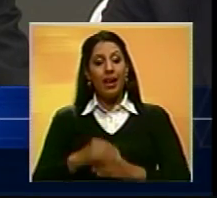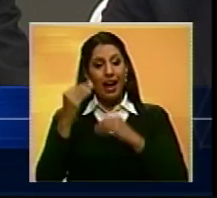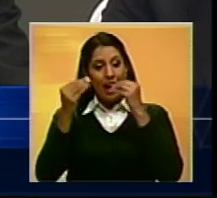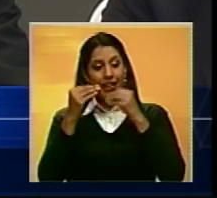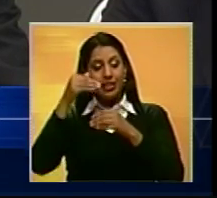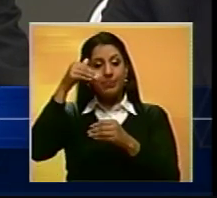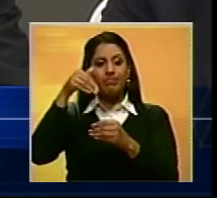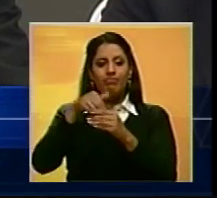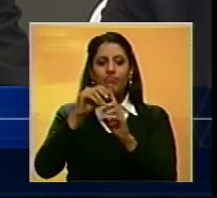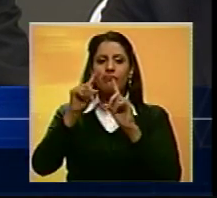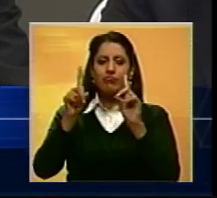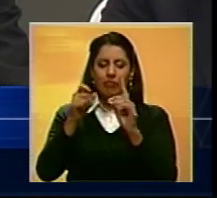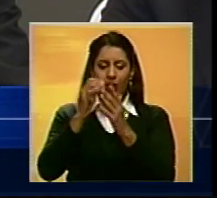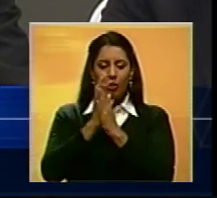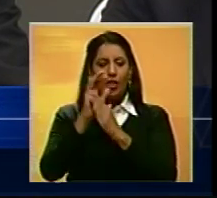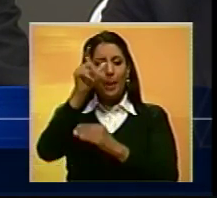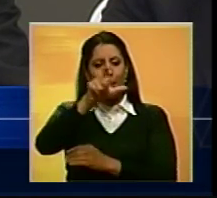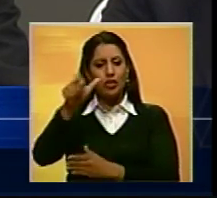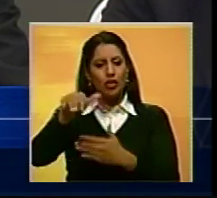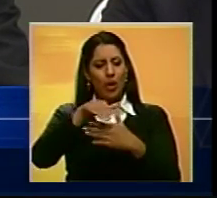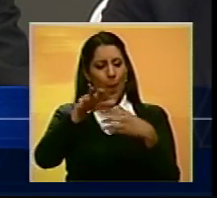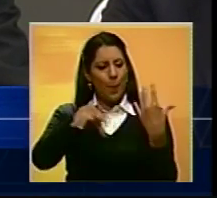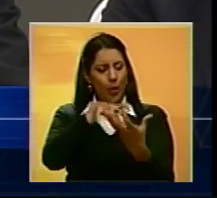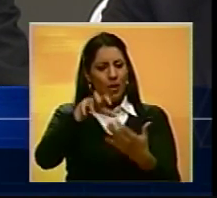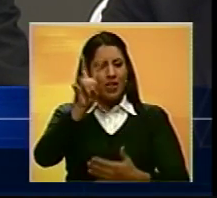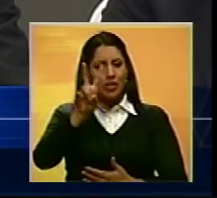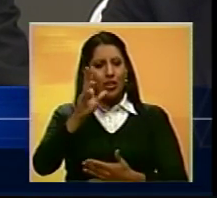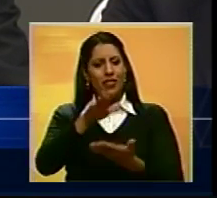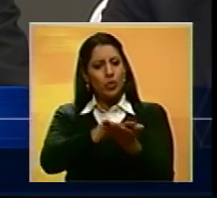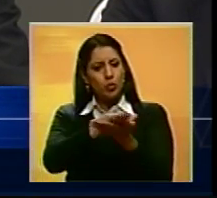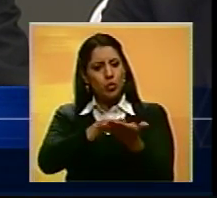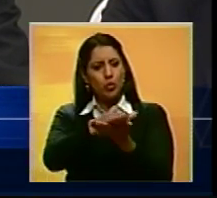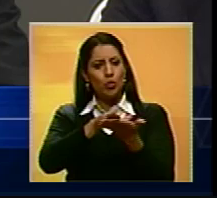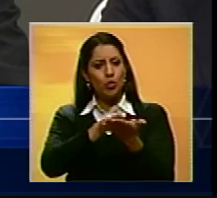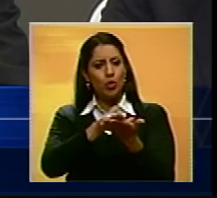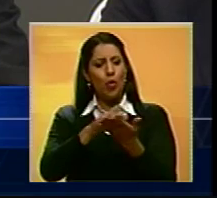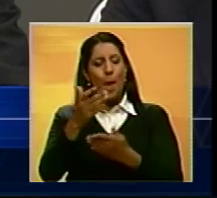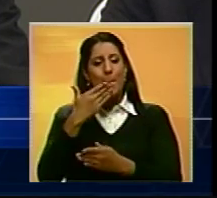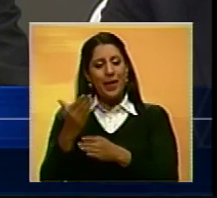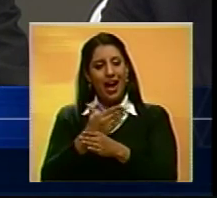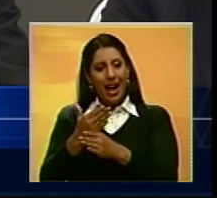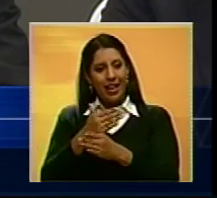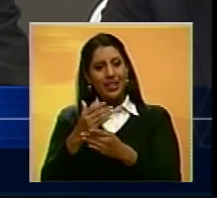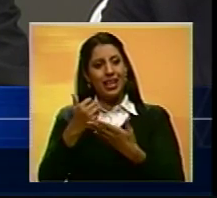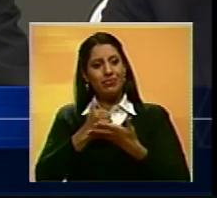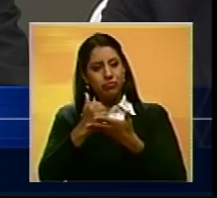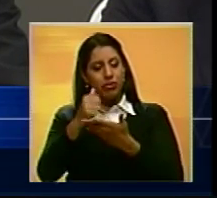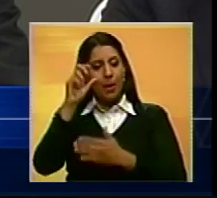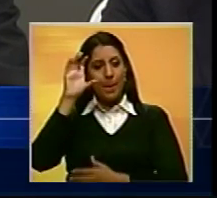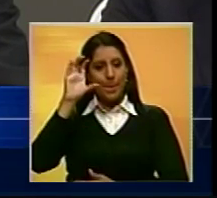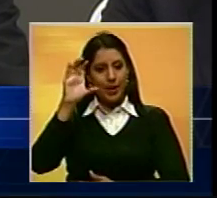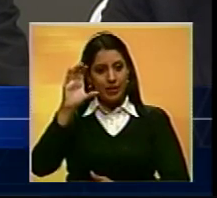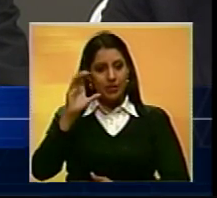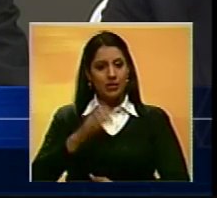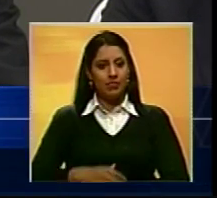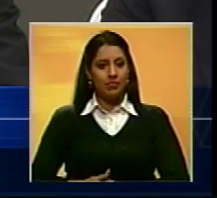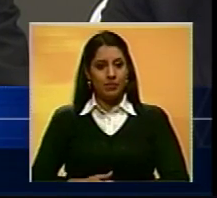formulamos votos para que los problemas de los venezolanos se resuelvan en el marco de la soberanía nacional,